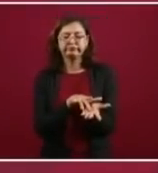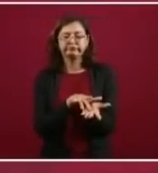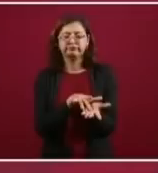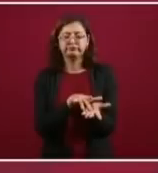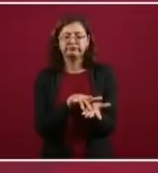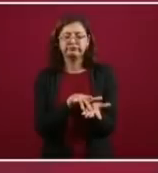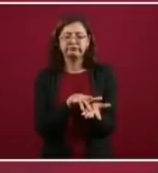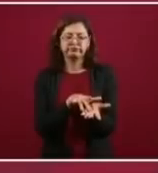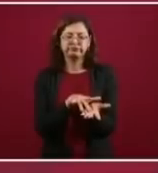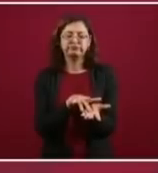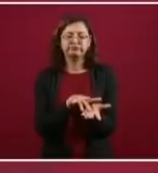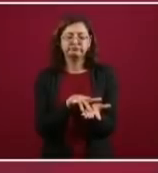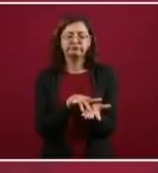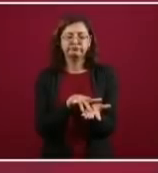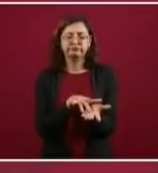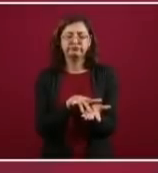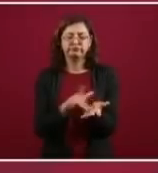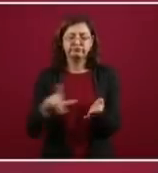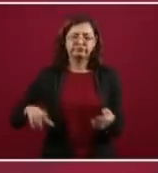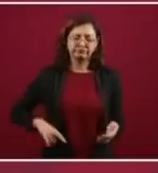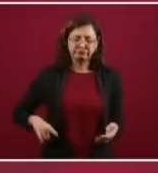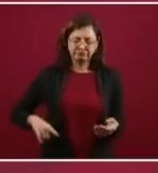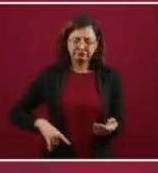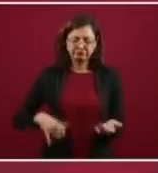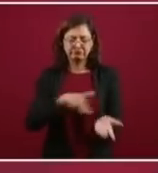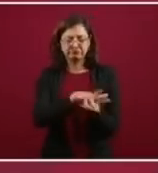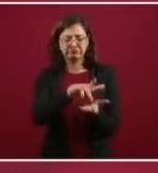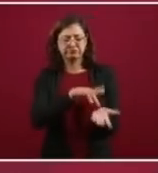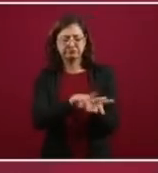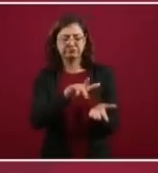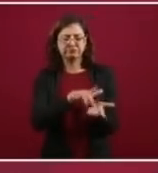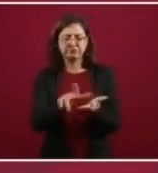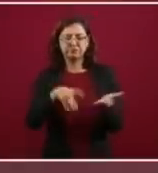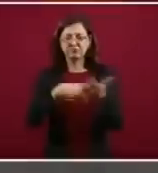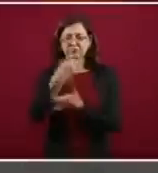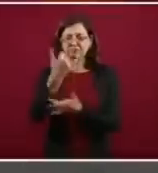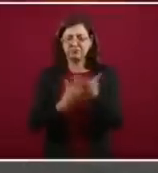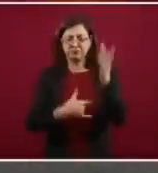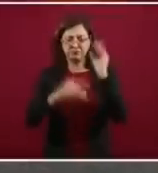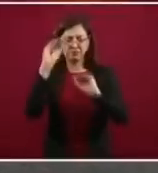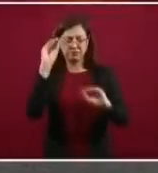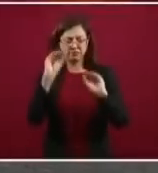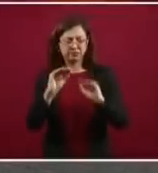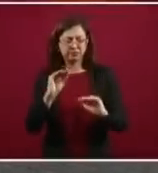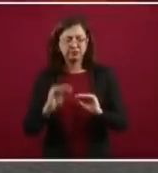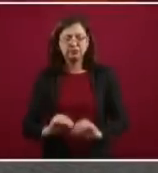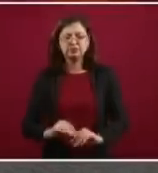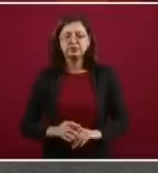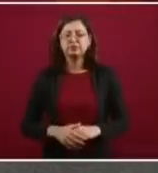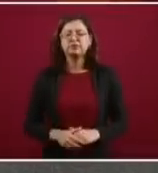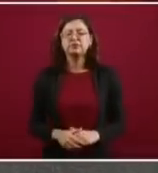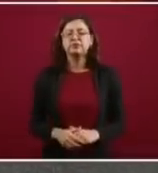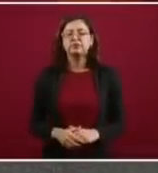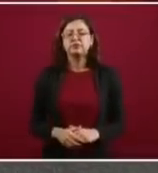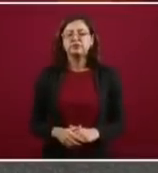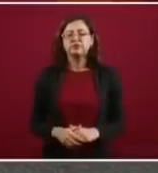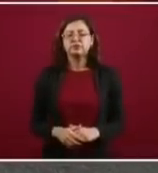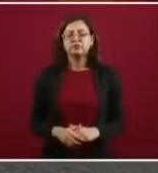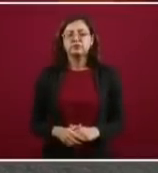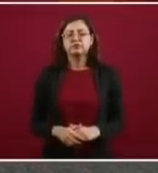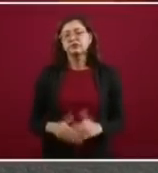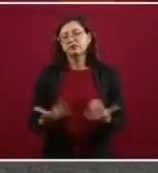en apoyar al gobierno en la elaboración de proyectos. Tanto el Instituto